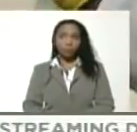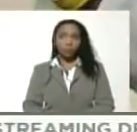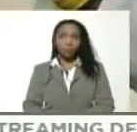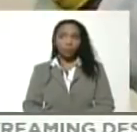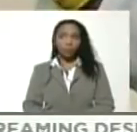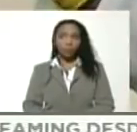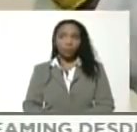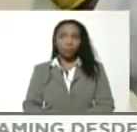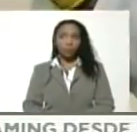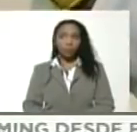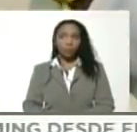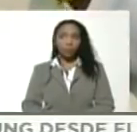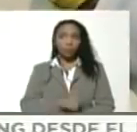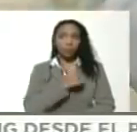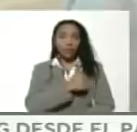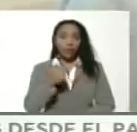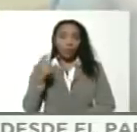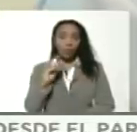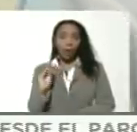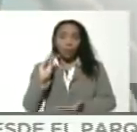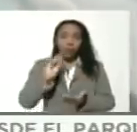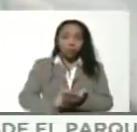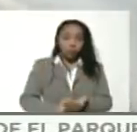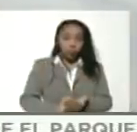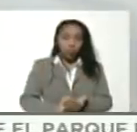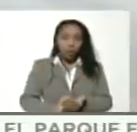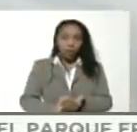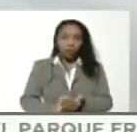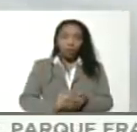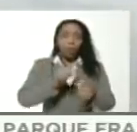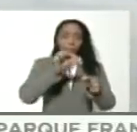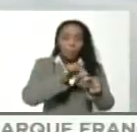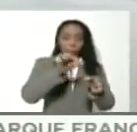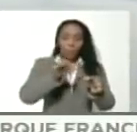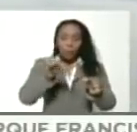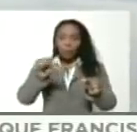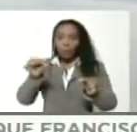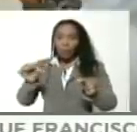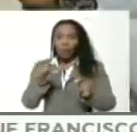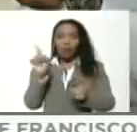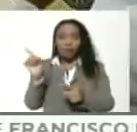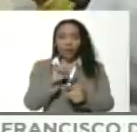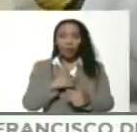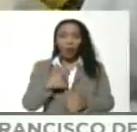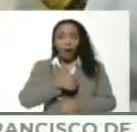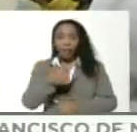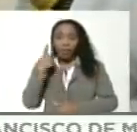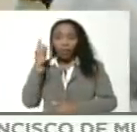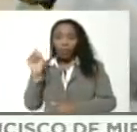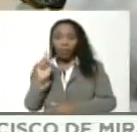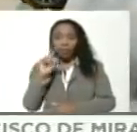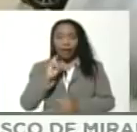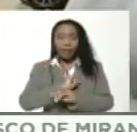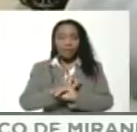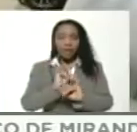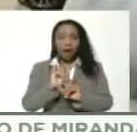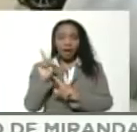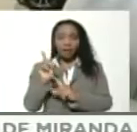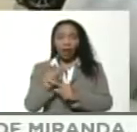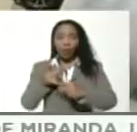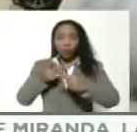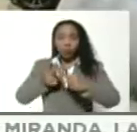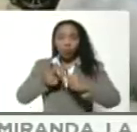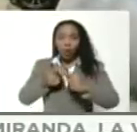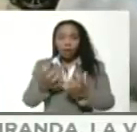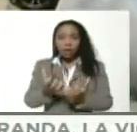Cada quien va, en este caso, a colocar un componente que luego de estar colocado entra a aquella máquina que está al final, que es el horno de soldadura por